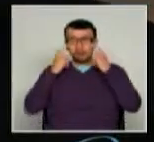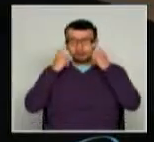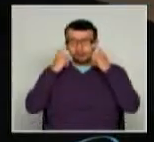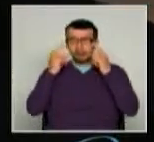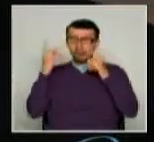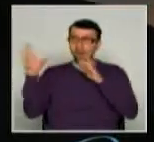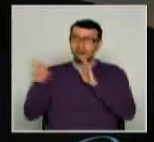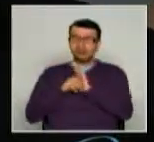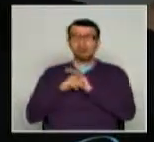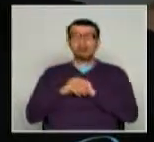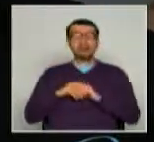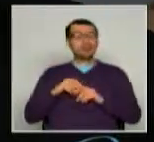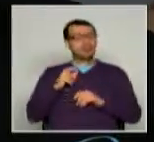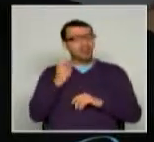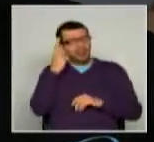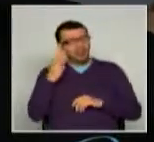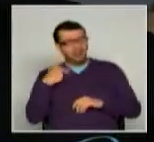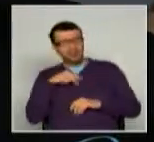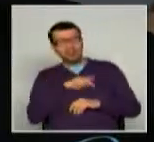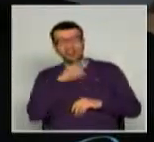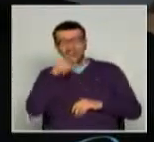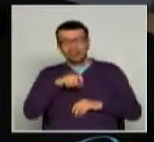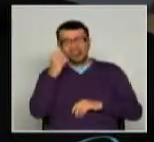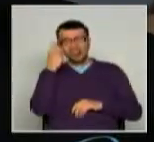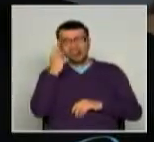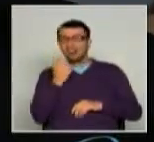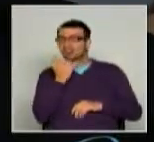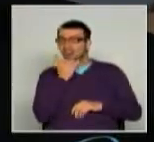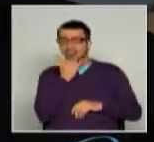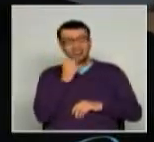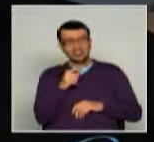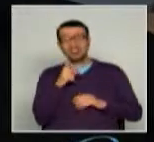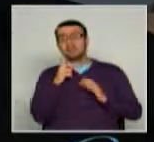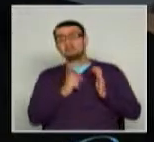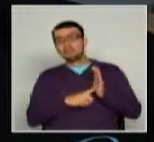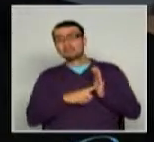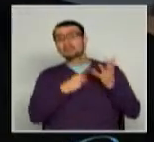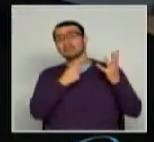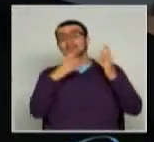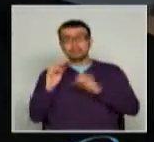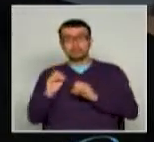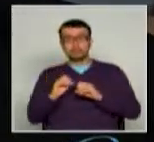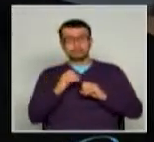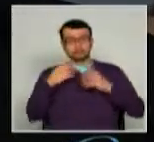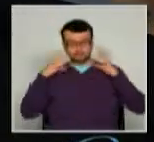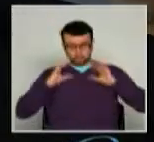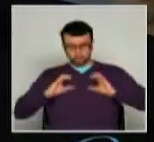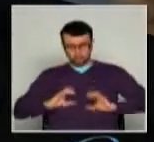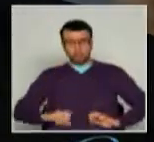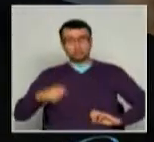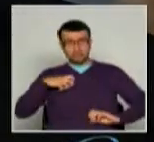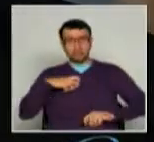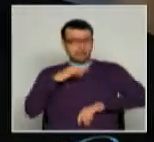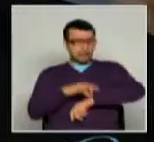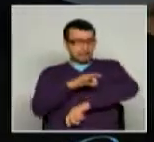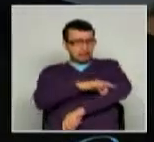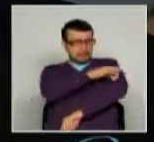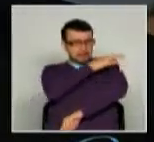las cosas que vamos a ir como entendiendo es que de los 1600 puntos de estimulación de terapia neural o de